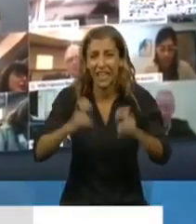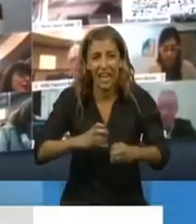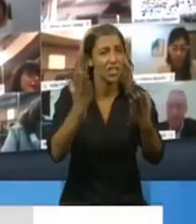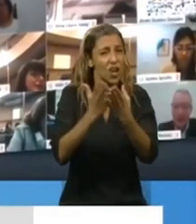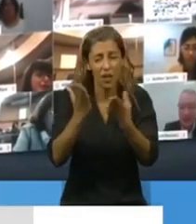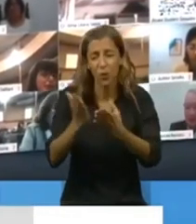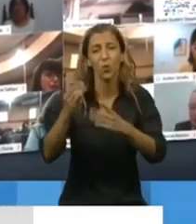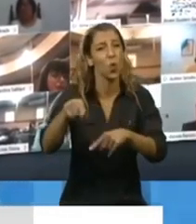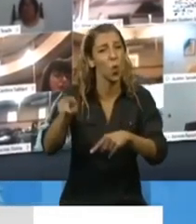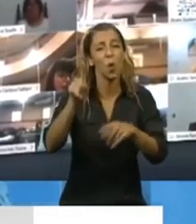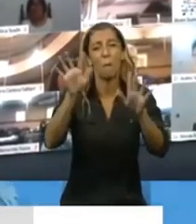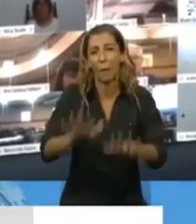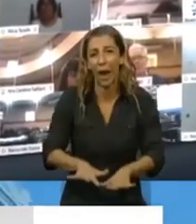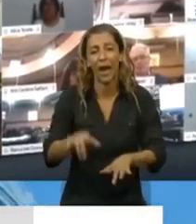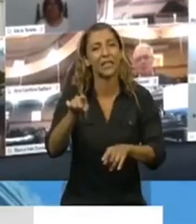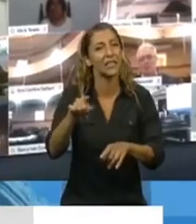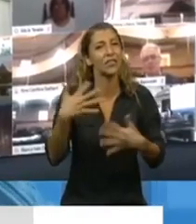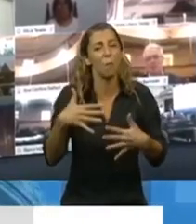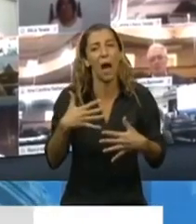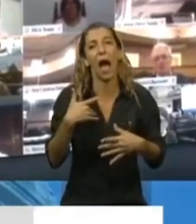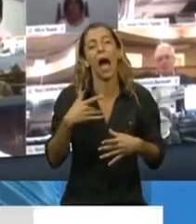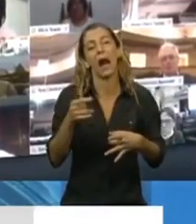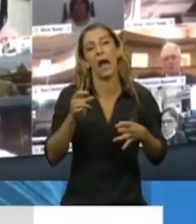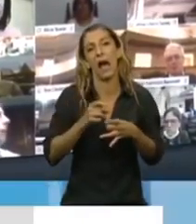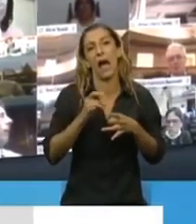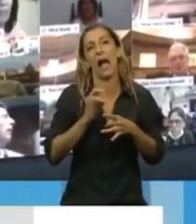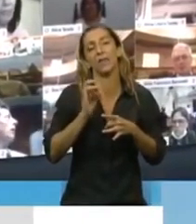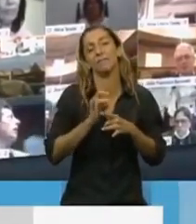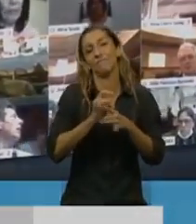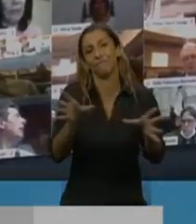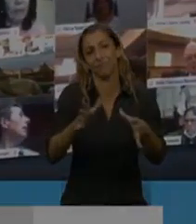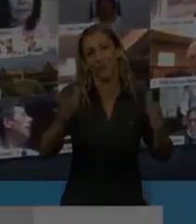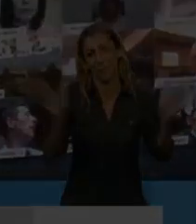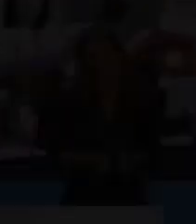entusiasmo un tema. Gracias, señor presidente. Gracias, diputado.